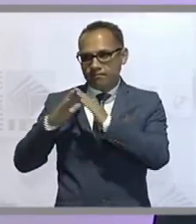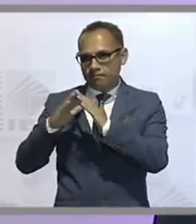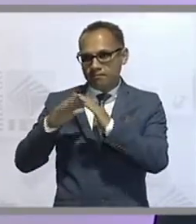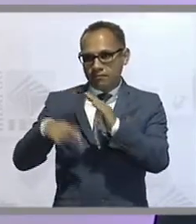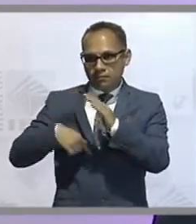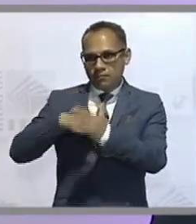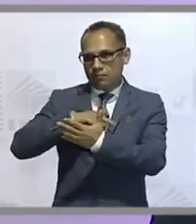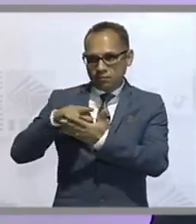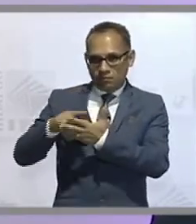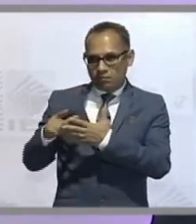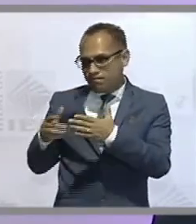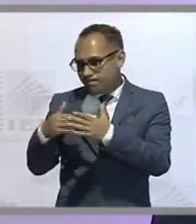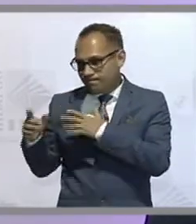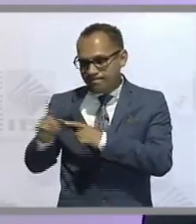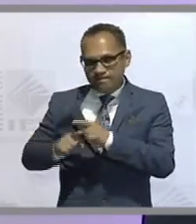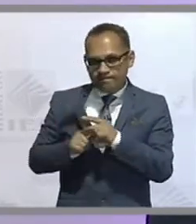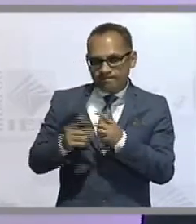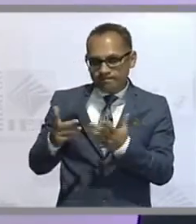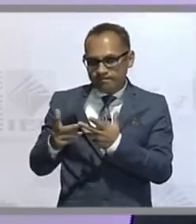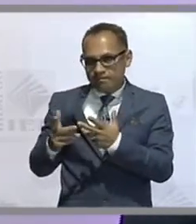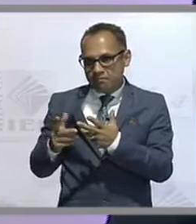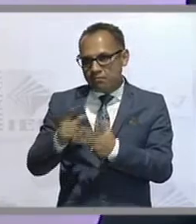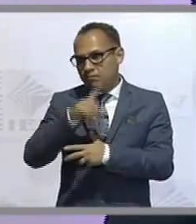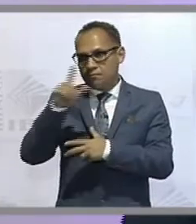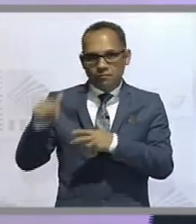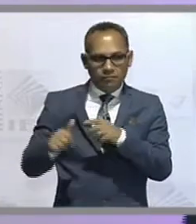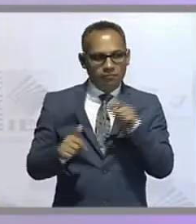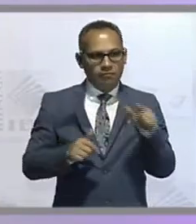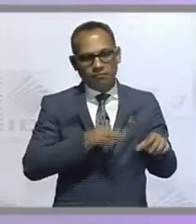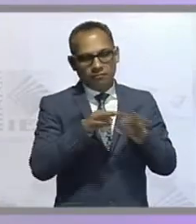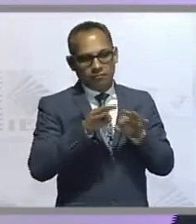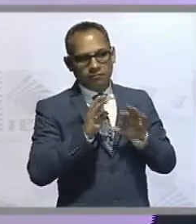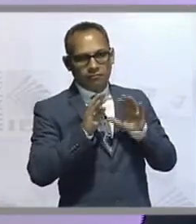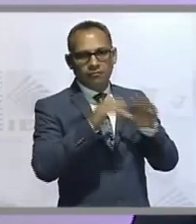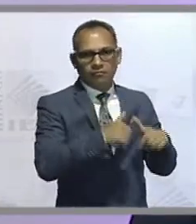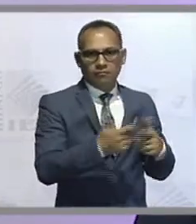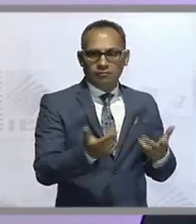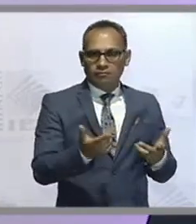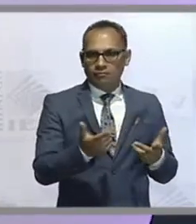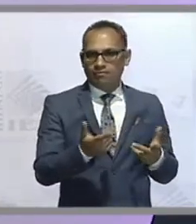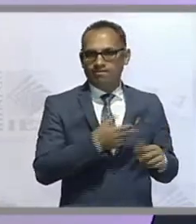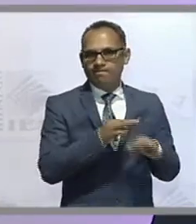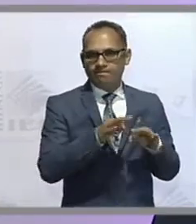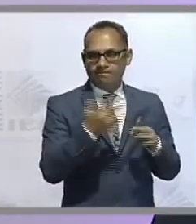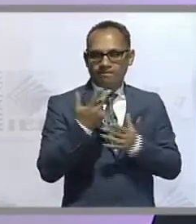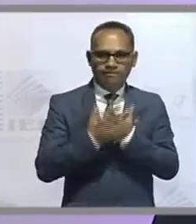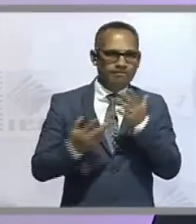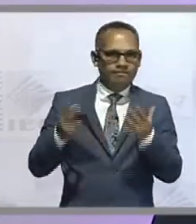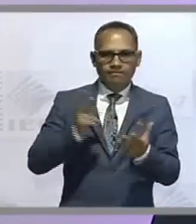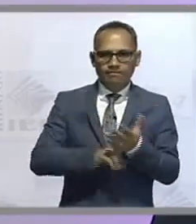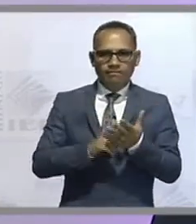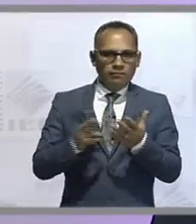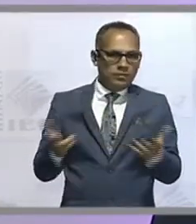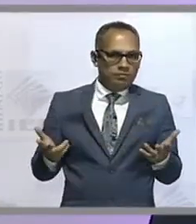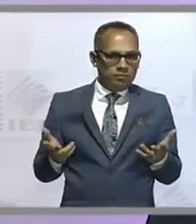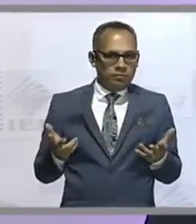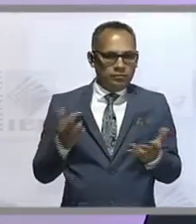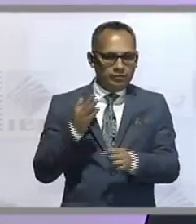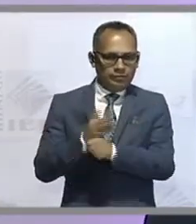trabajo proponemos que a las mujeres se les den más oportunidades